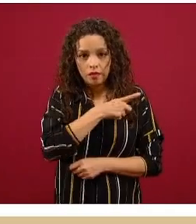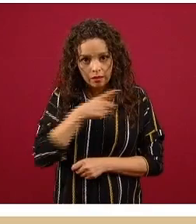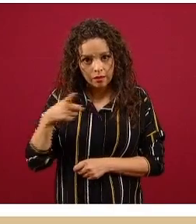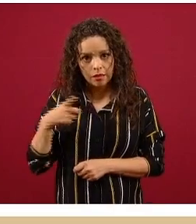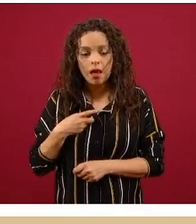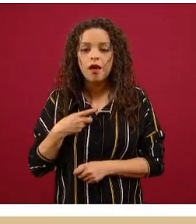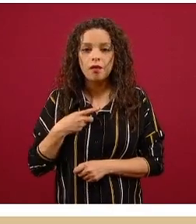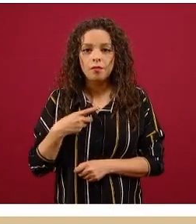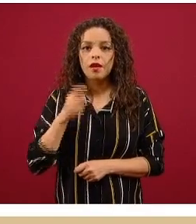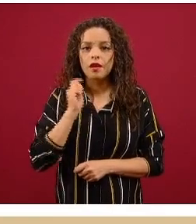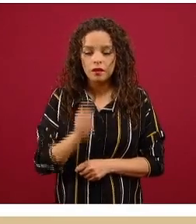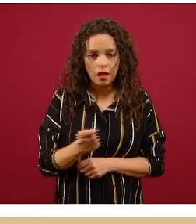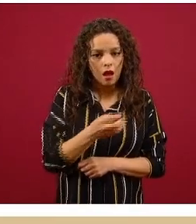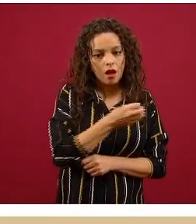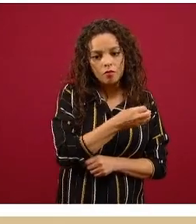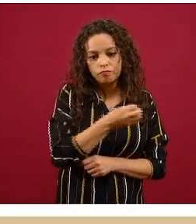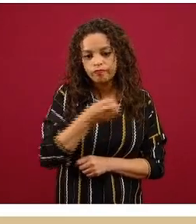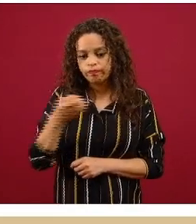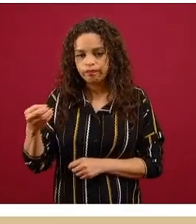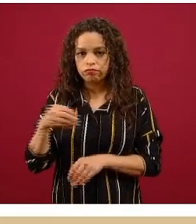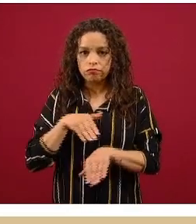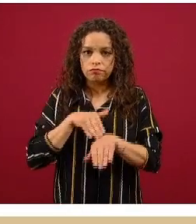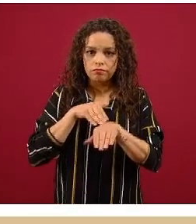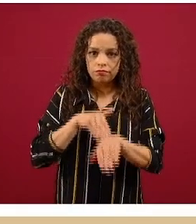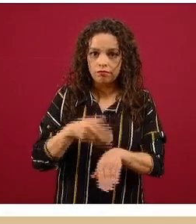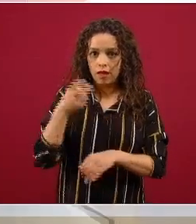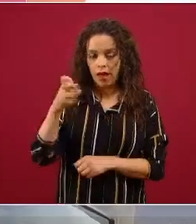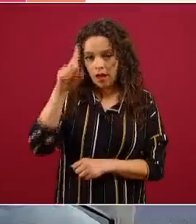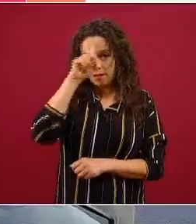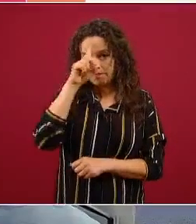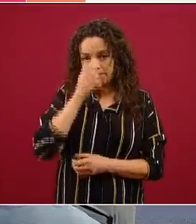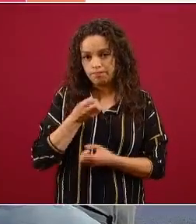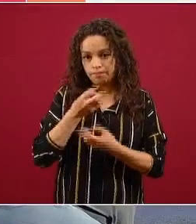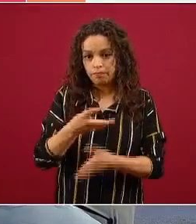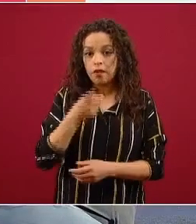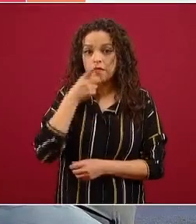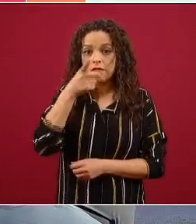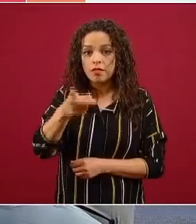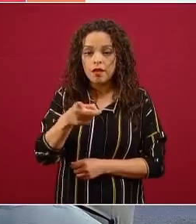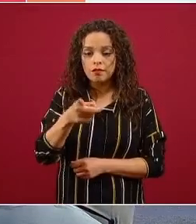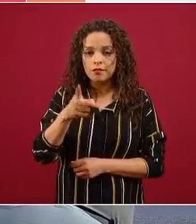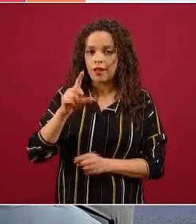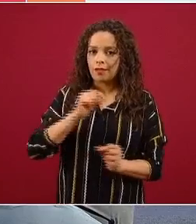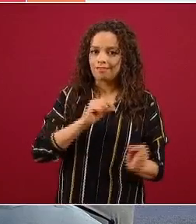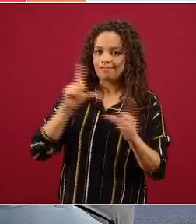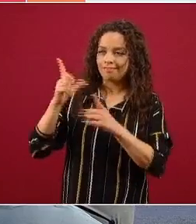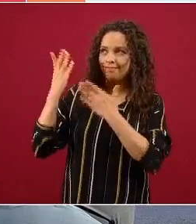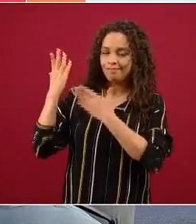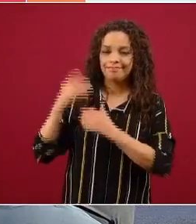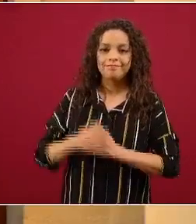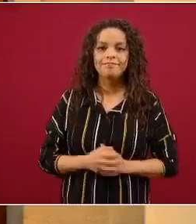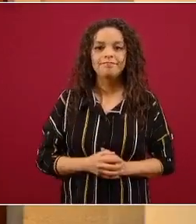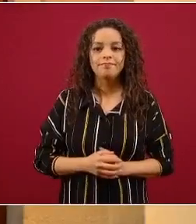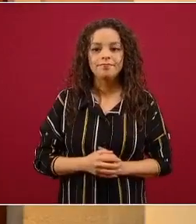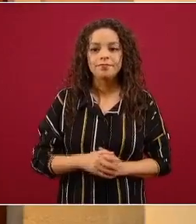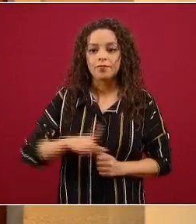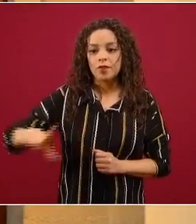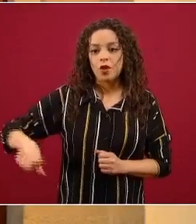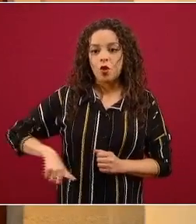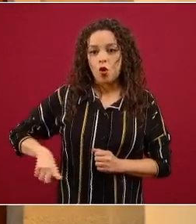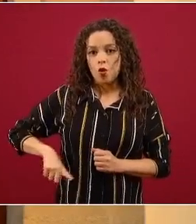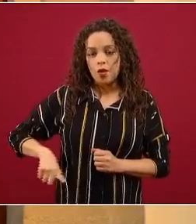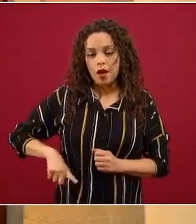acatar precisamente las restricciones que aquí vienen. En su momento los gobiernos locales, el